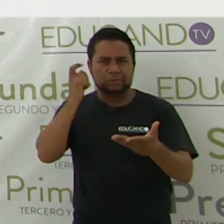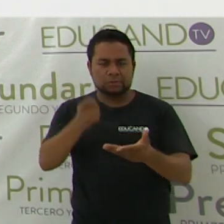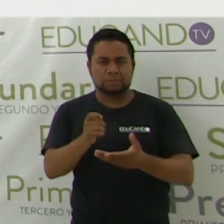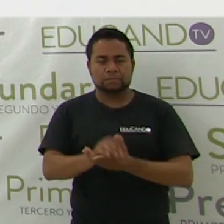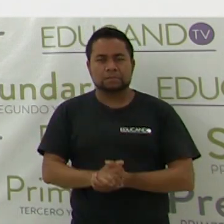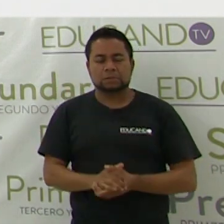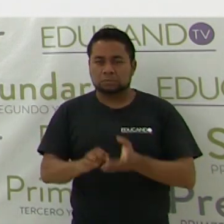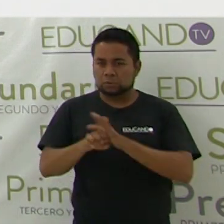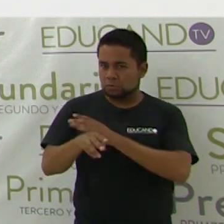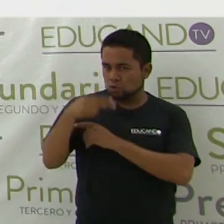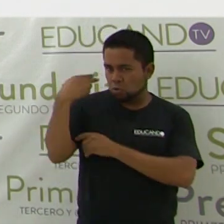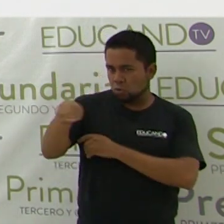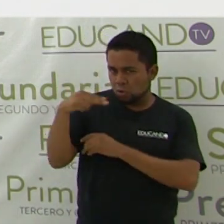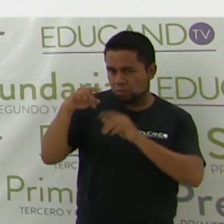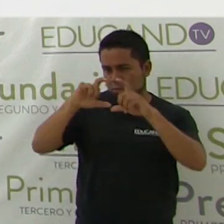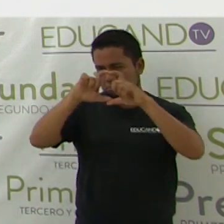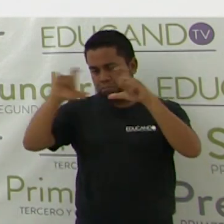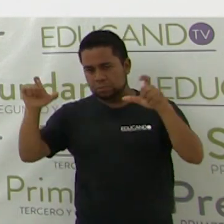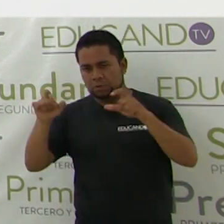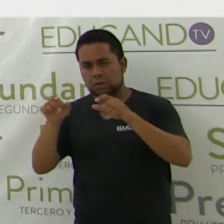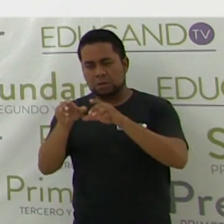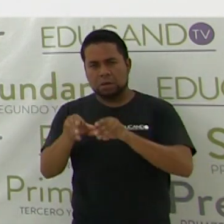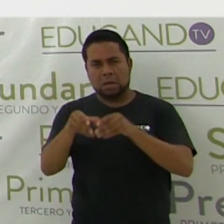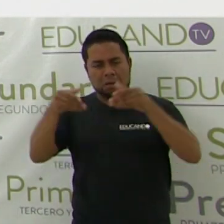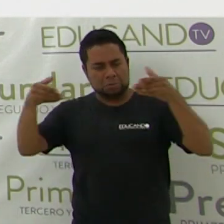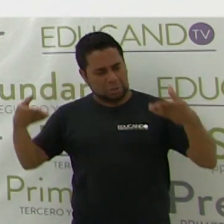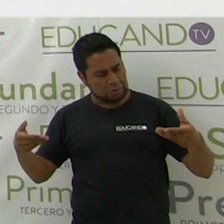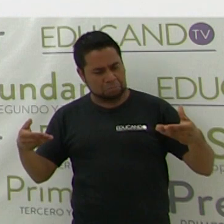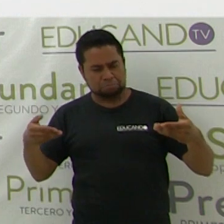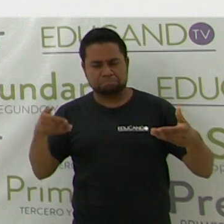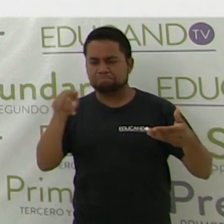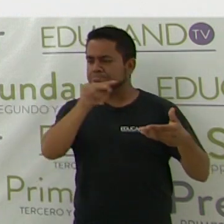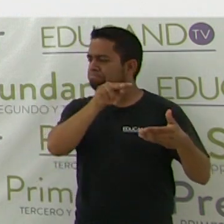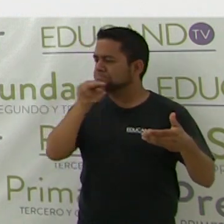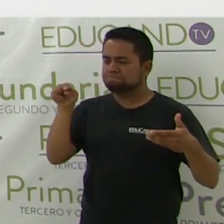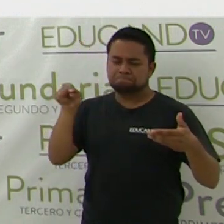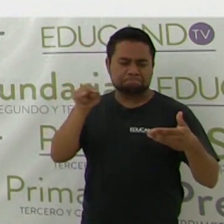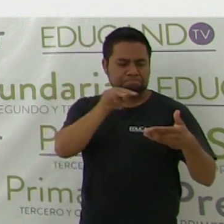Ver el título, abrirlo,